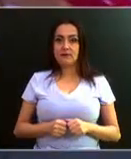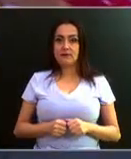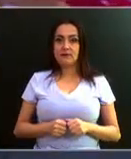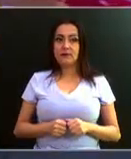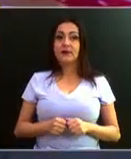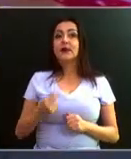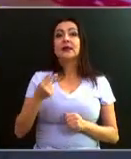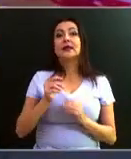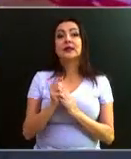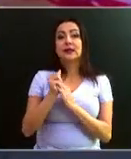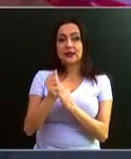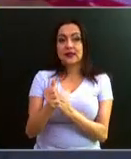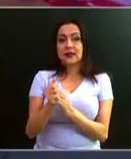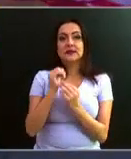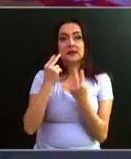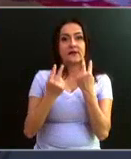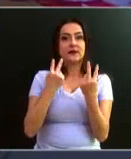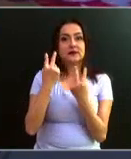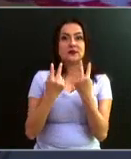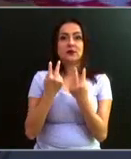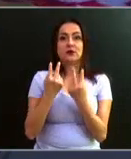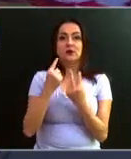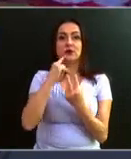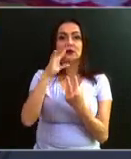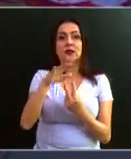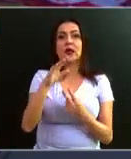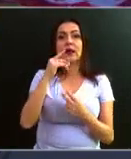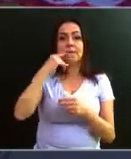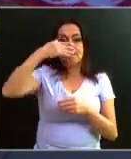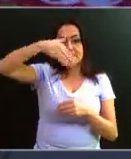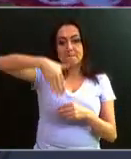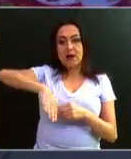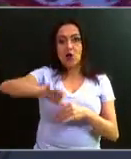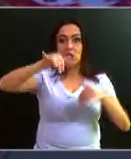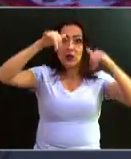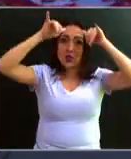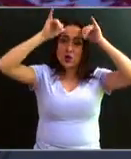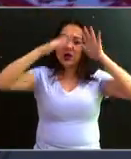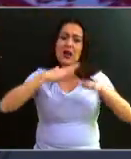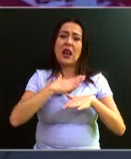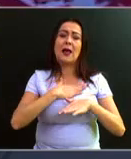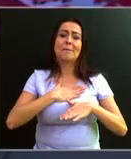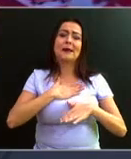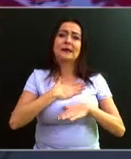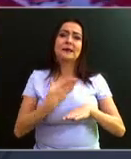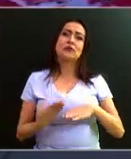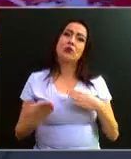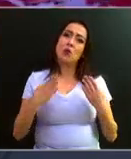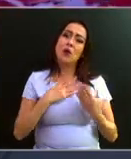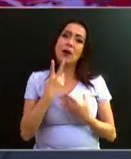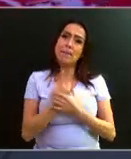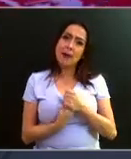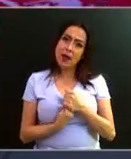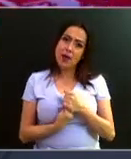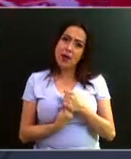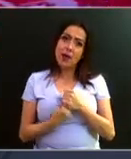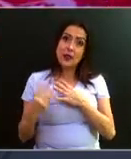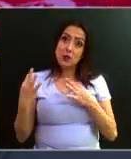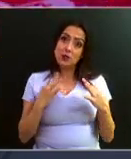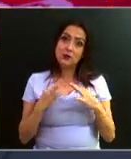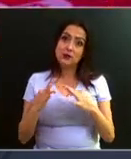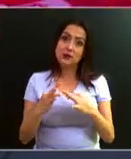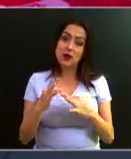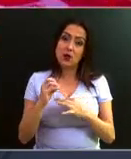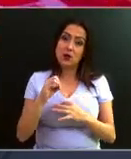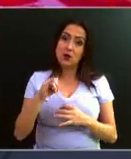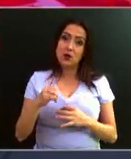Los guías y vecinos del sector de Bajos del Toro lamentan el fallecimiento de una pareja de turistas. El